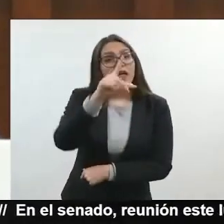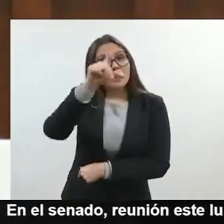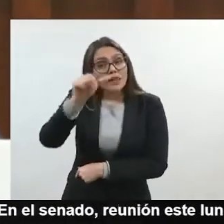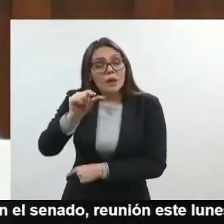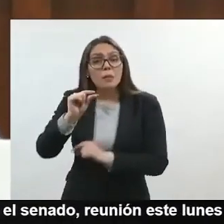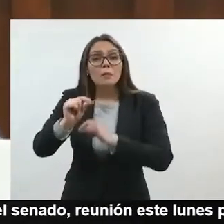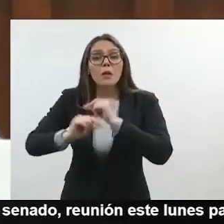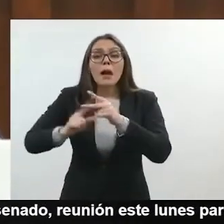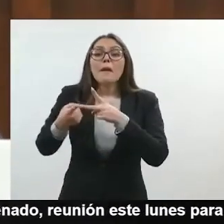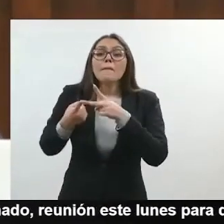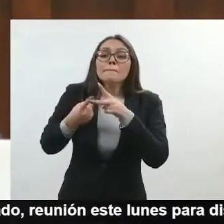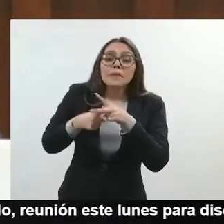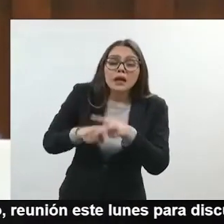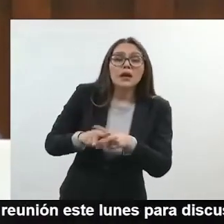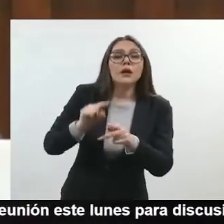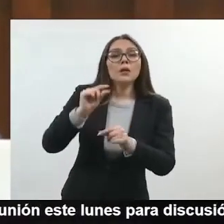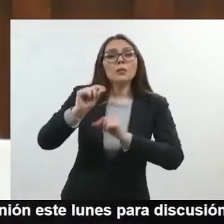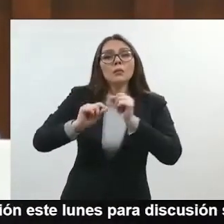interceptaciones.